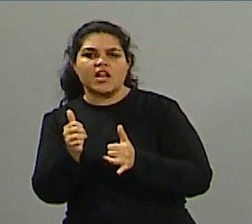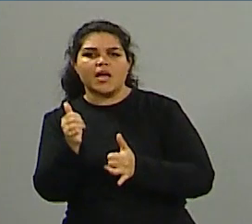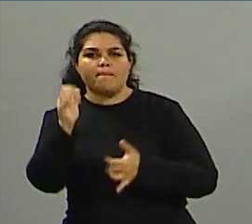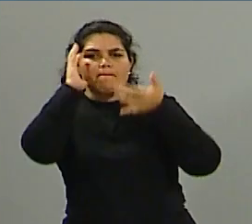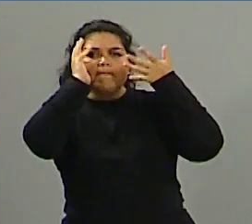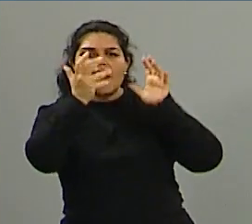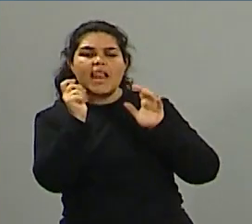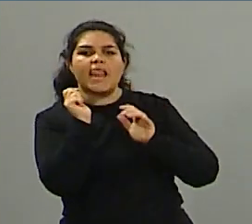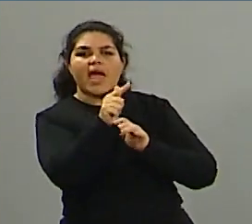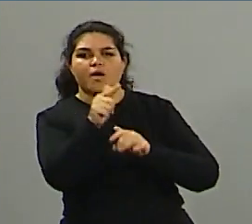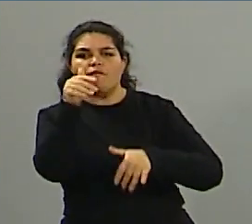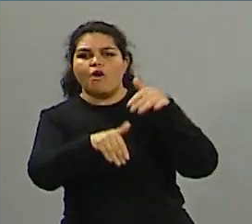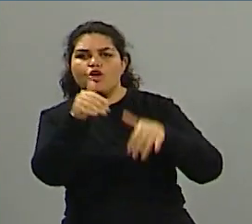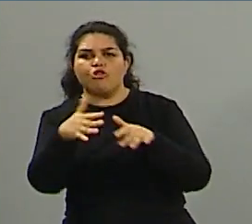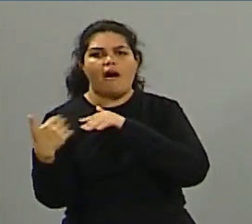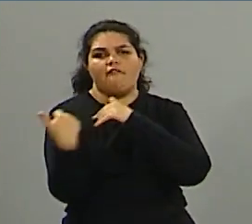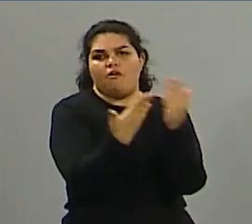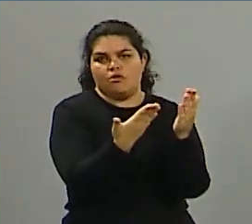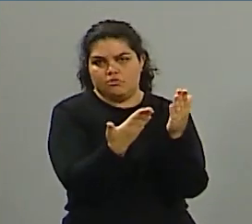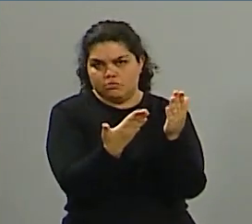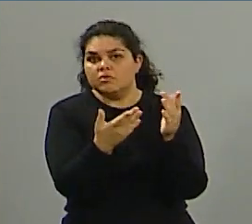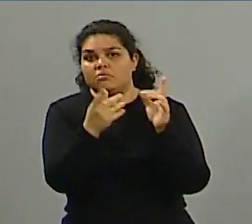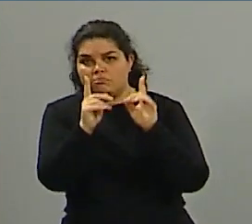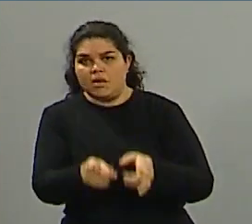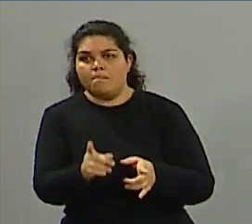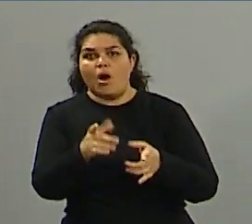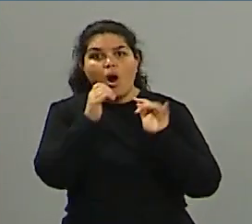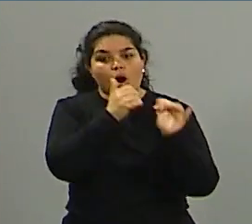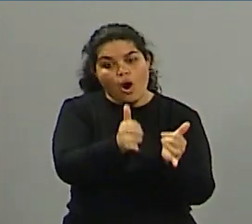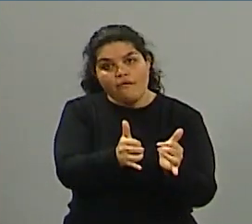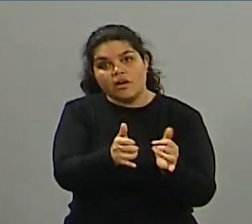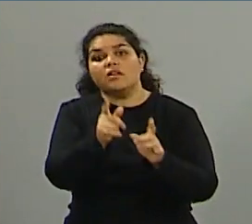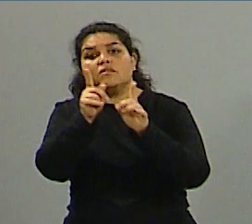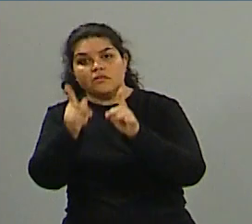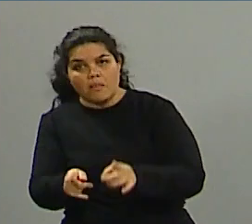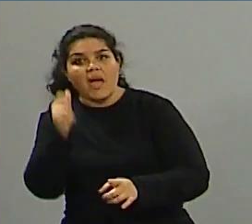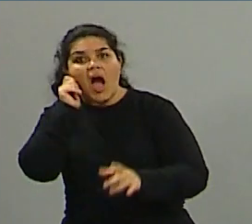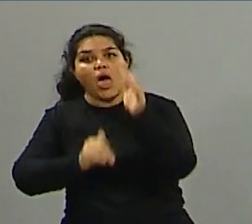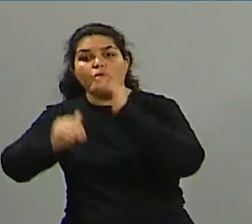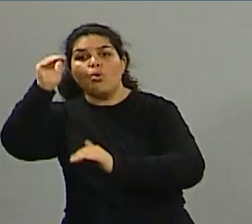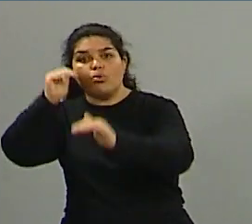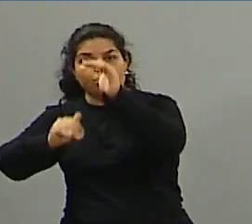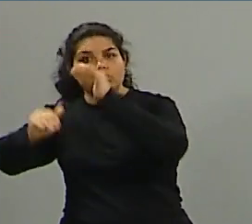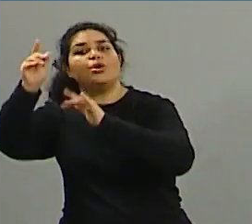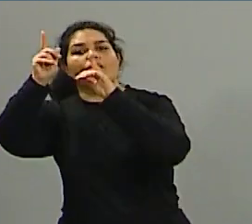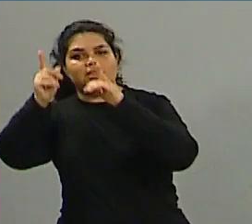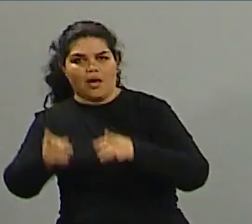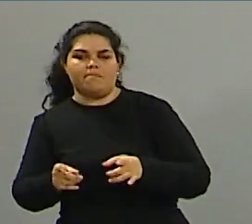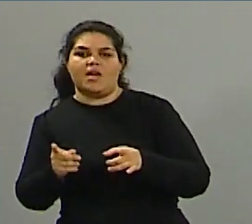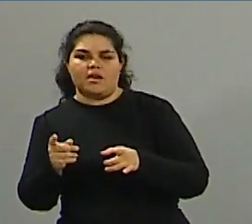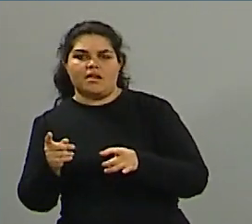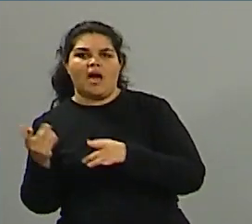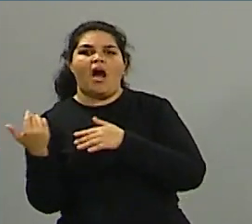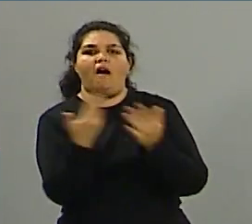no solamente los jóvenes los votaron, sino que también los votaron muchos adultos. También, Temo que el día de mañana, si las cosas no llegan a